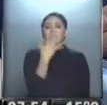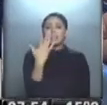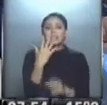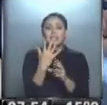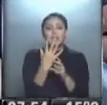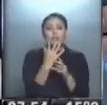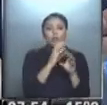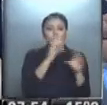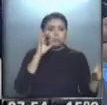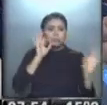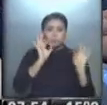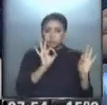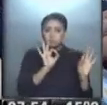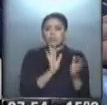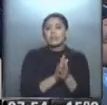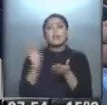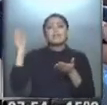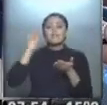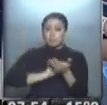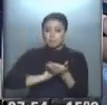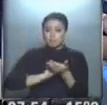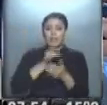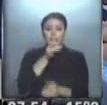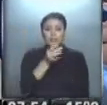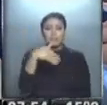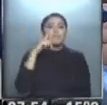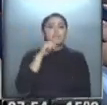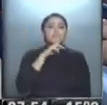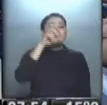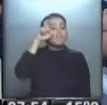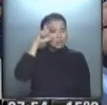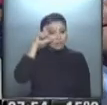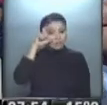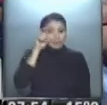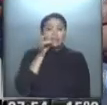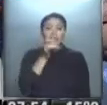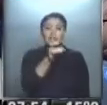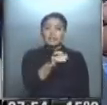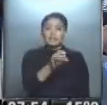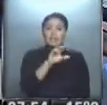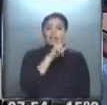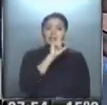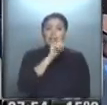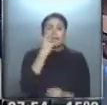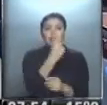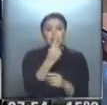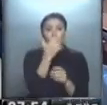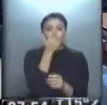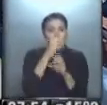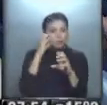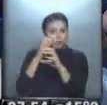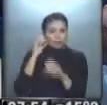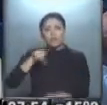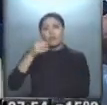coches cada uno. Hemos adquirido el ferrocarril Mitre, que son 30 formaciones de 6 coches cada uno. Hemos adquirido el